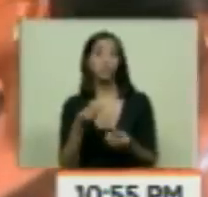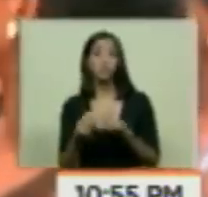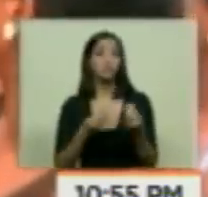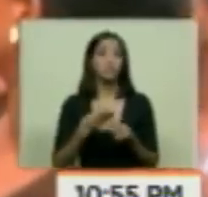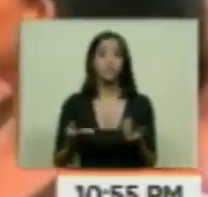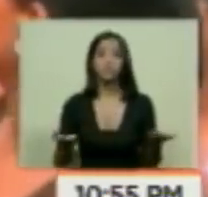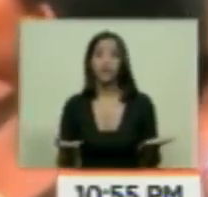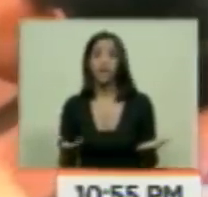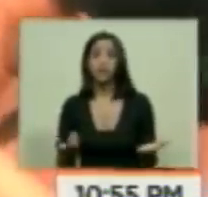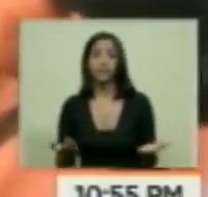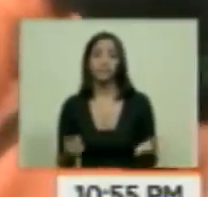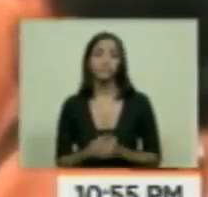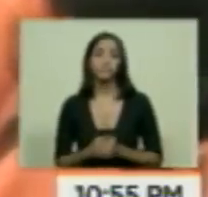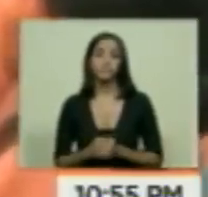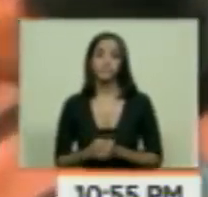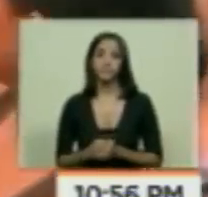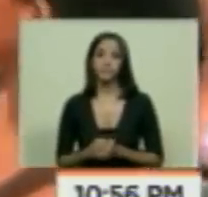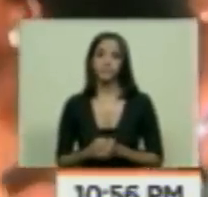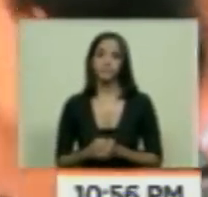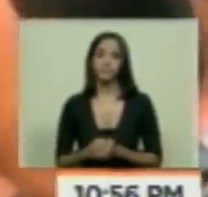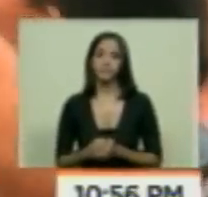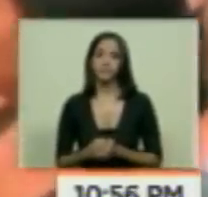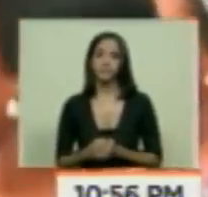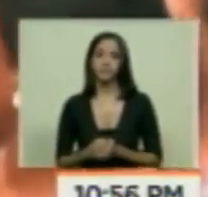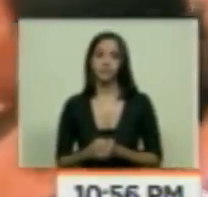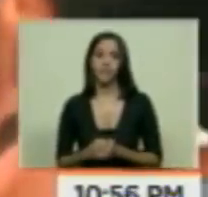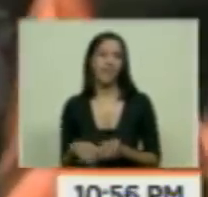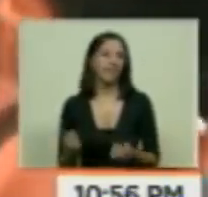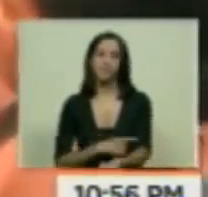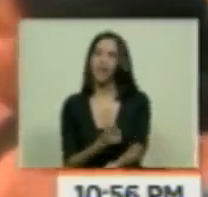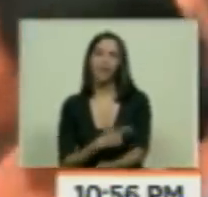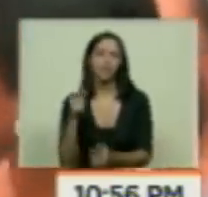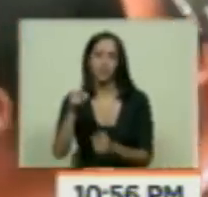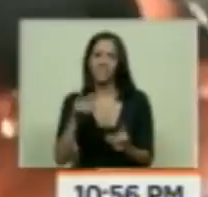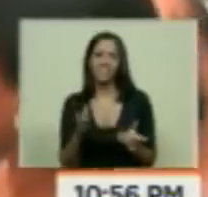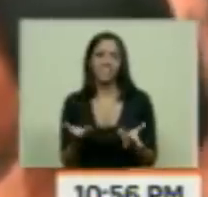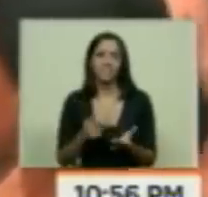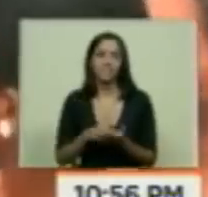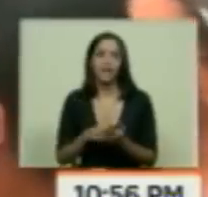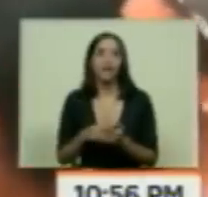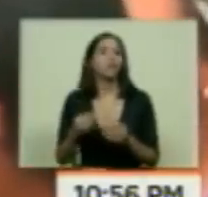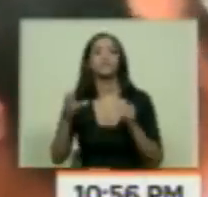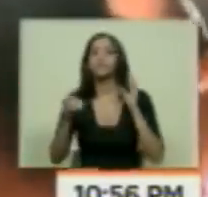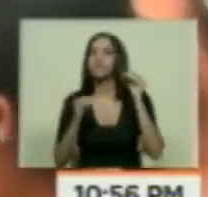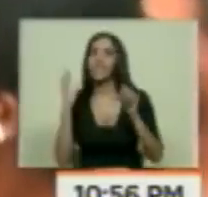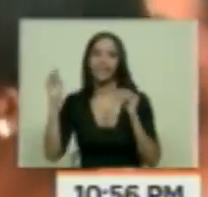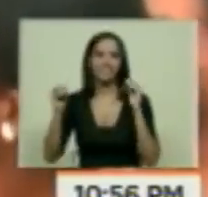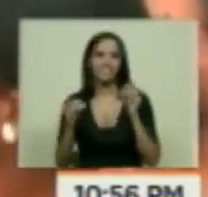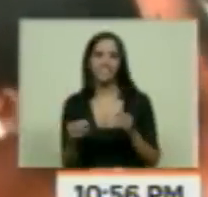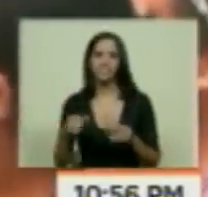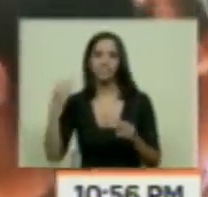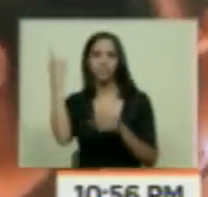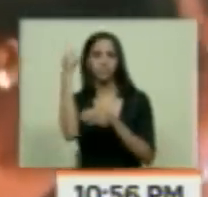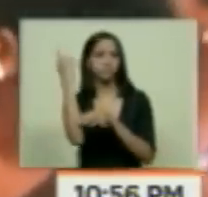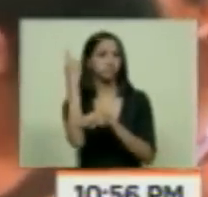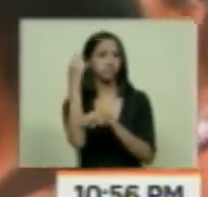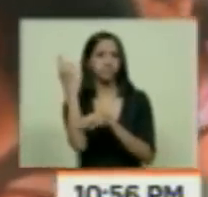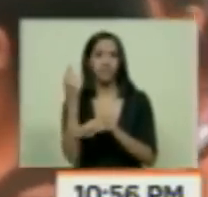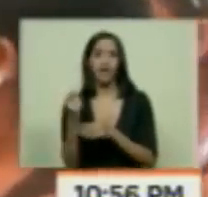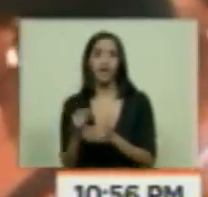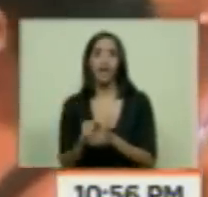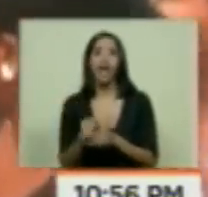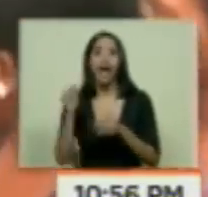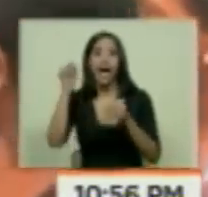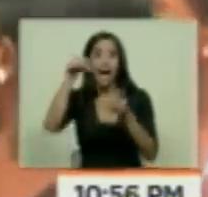Yo me muero. trayendo helicóptero con agua, tanque de